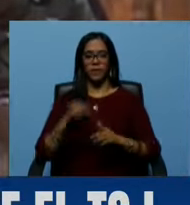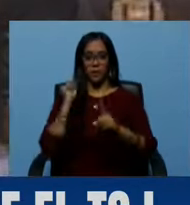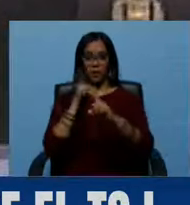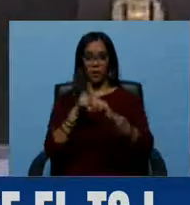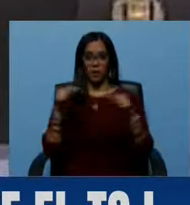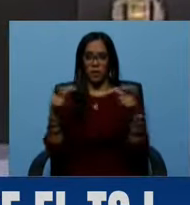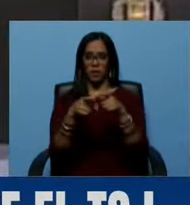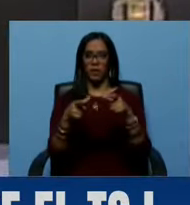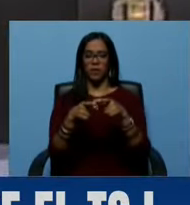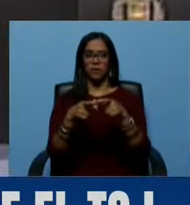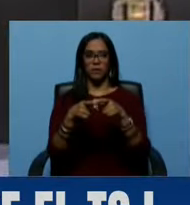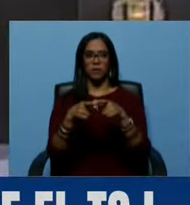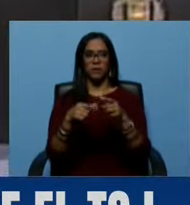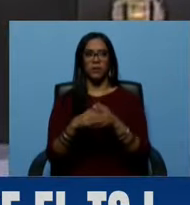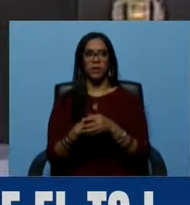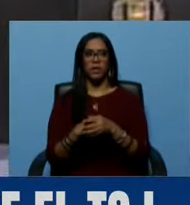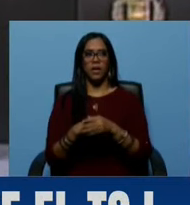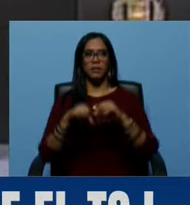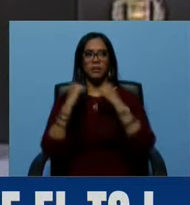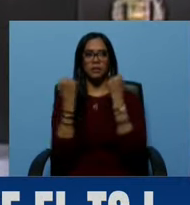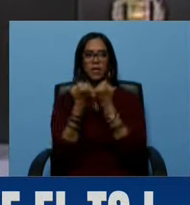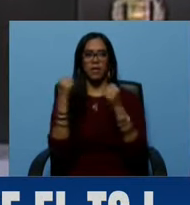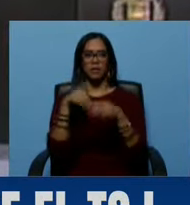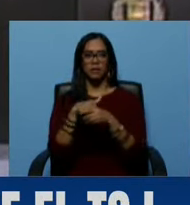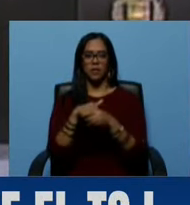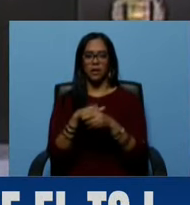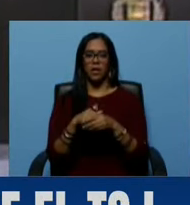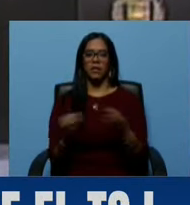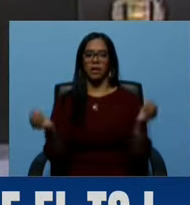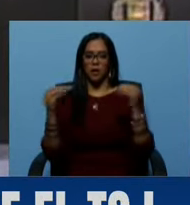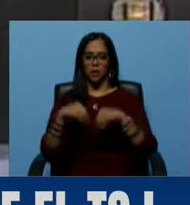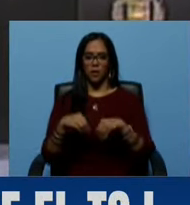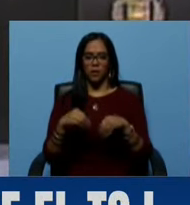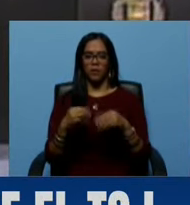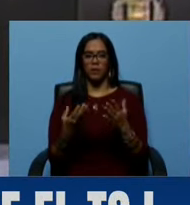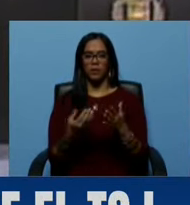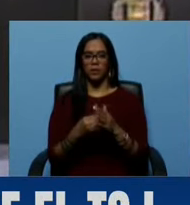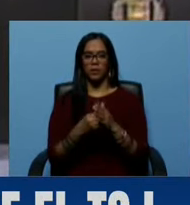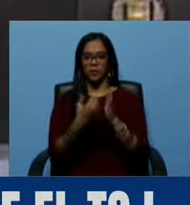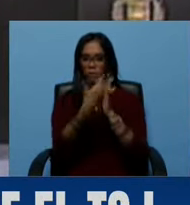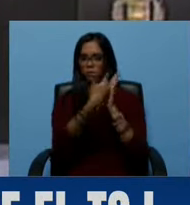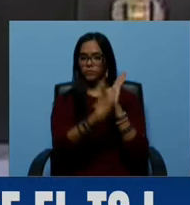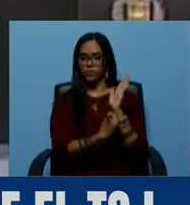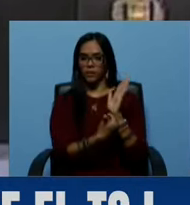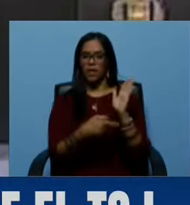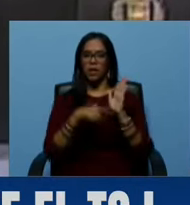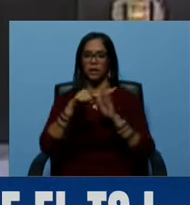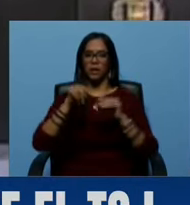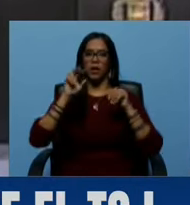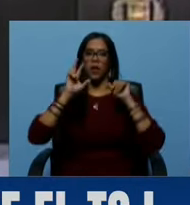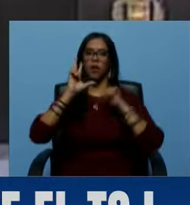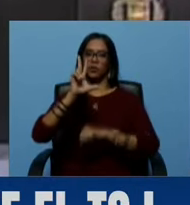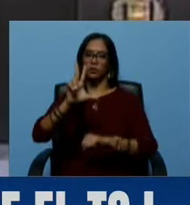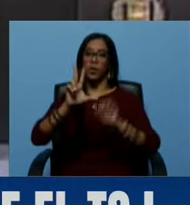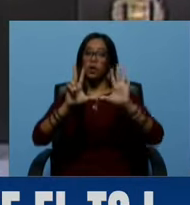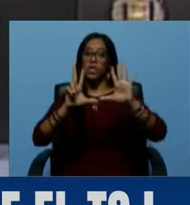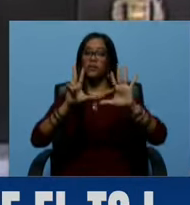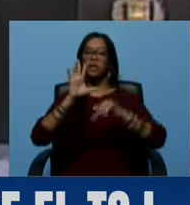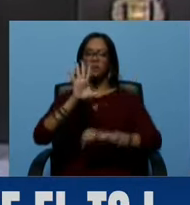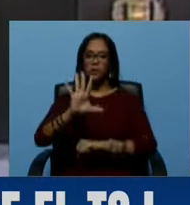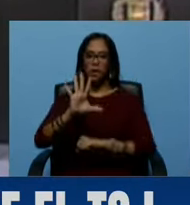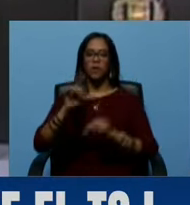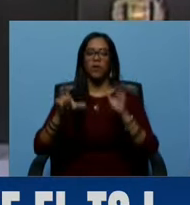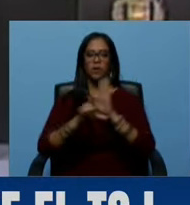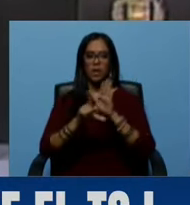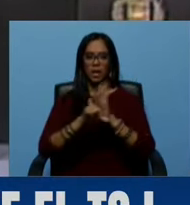del presente acto en sala electoral es, de conformidad con lo previsto en los artículos 85 de la Ley Orgánica del Tribunal